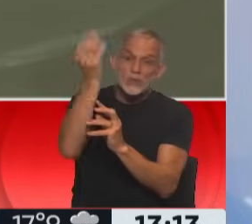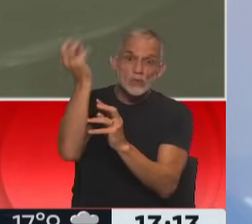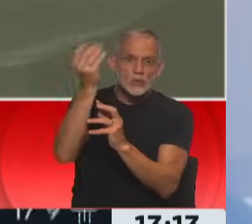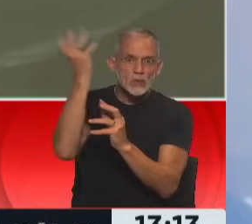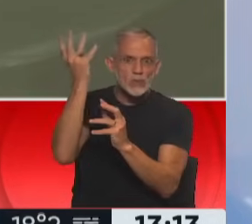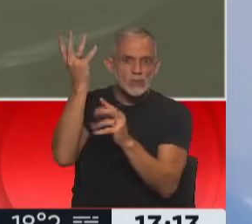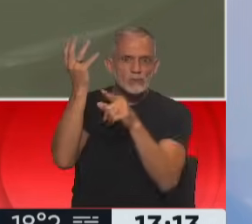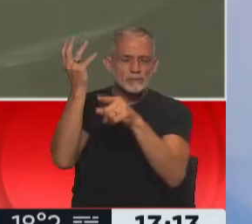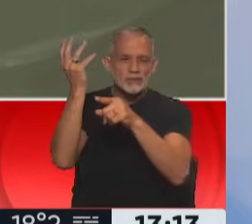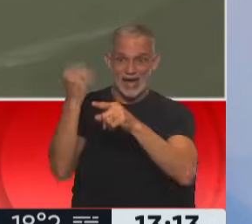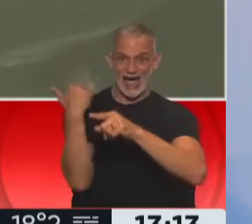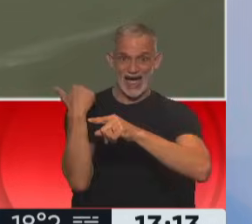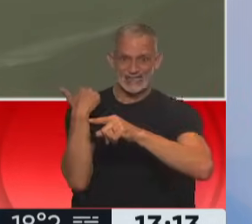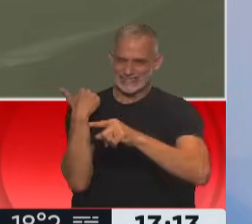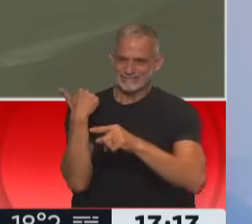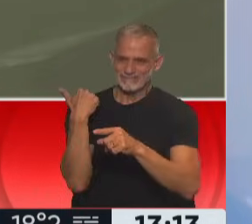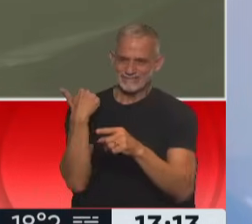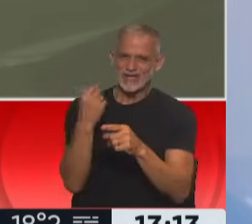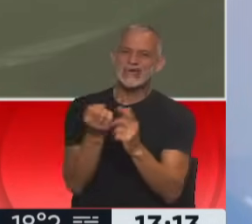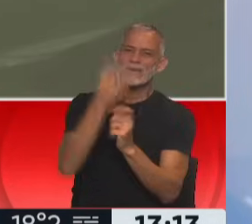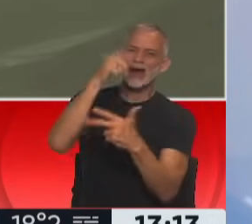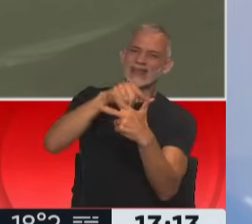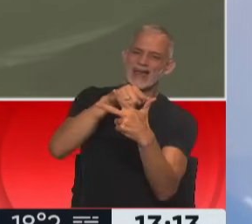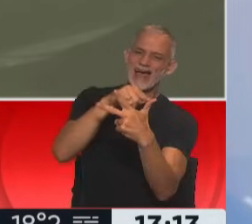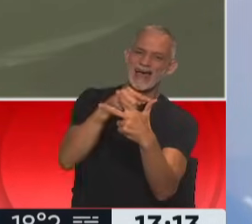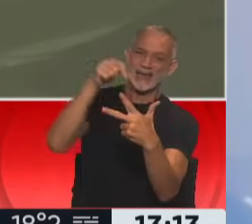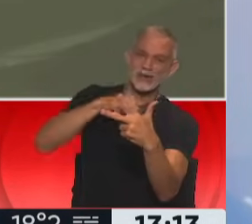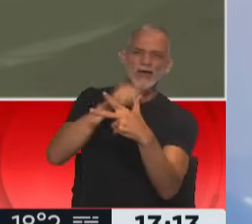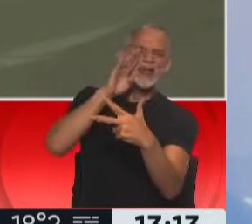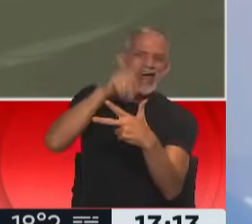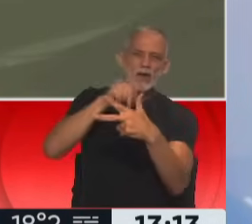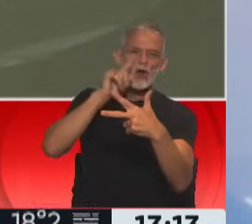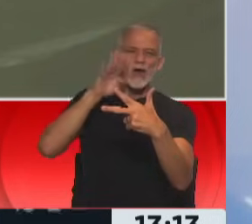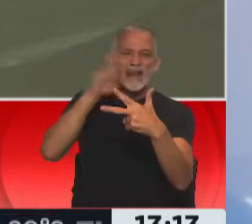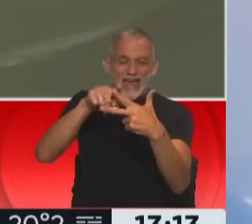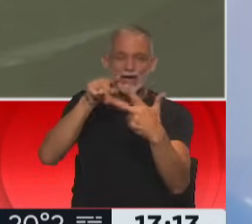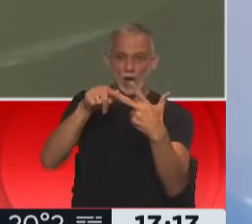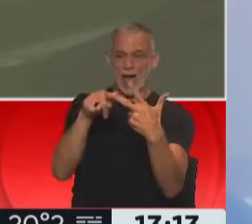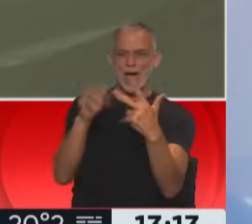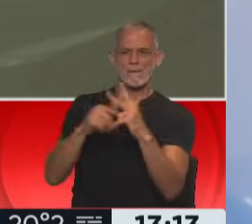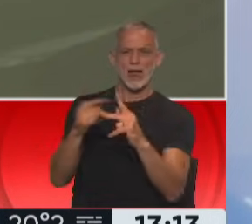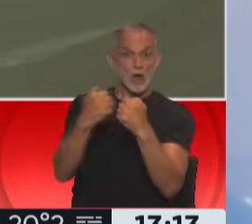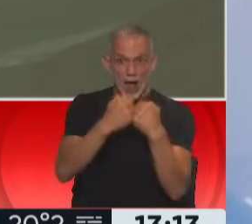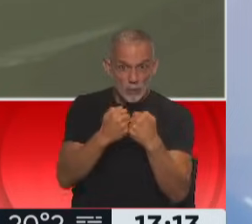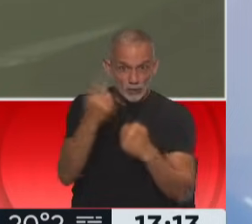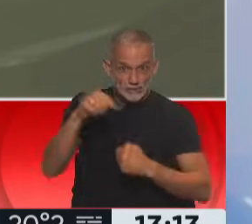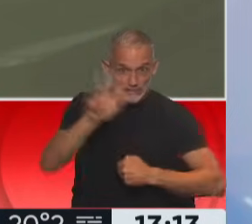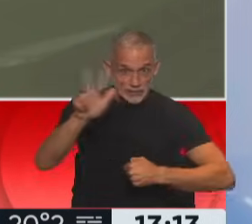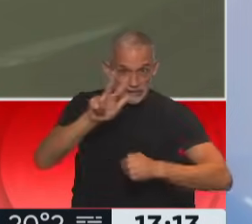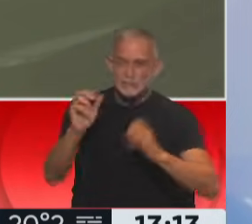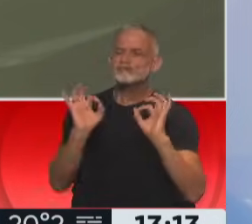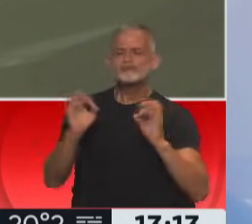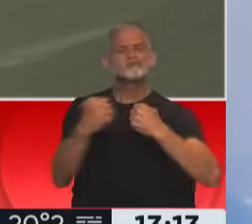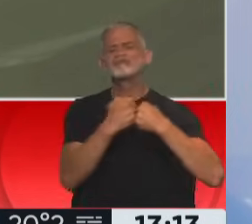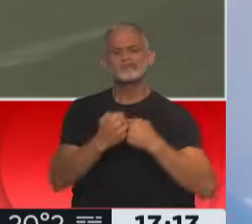de que en la jornada de ayer y en la mañana de hoy lanzara humo negro, se pusieron de acuerdo los 133